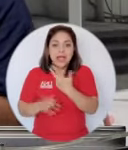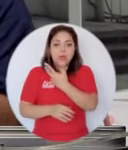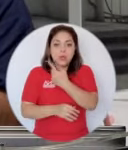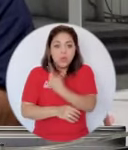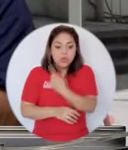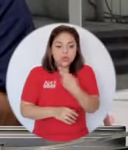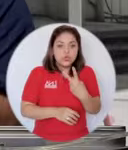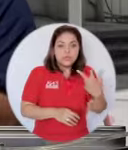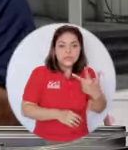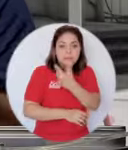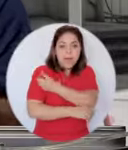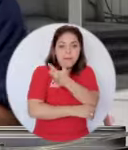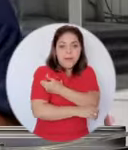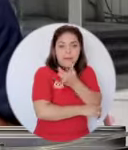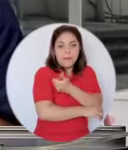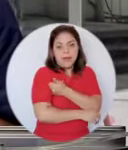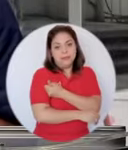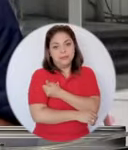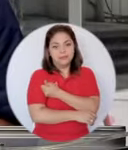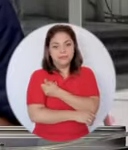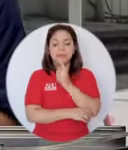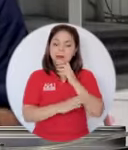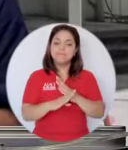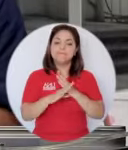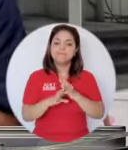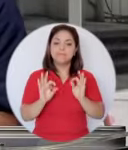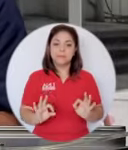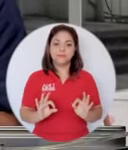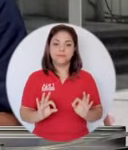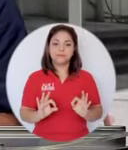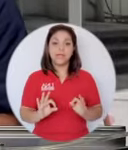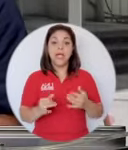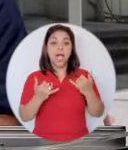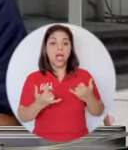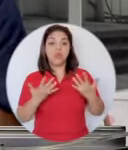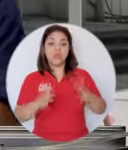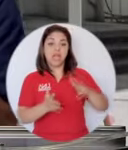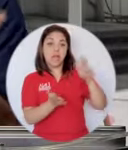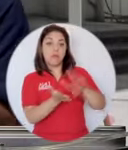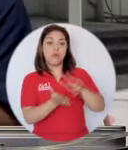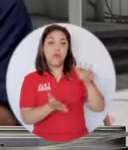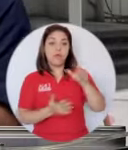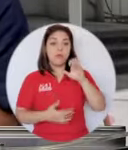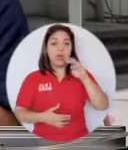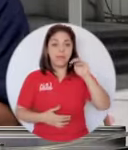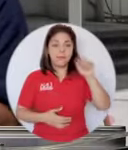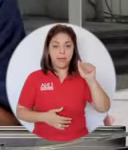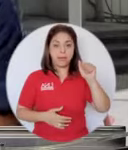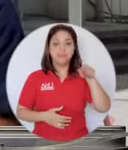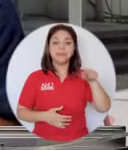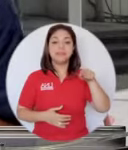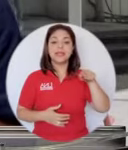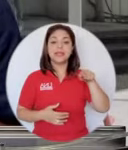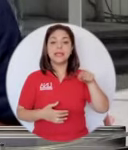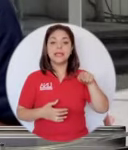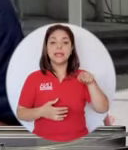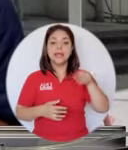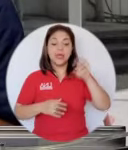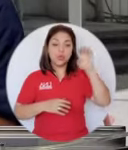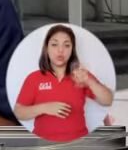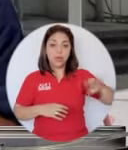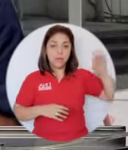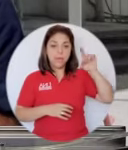Entonces, ahorita ya se acaba de aprobar por la FDA y por la EMA, por la Agencia Europea